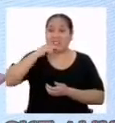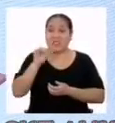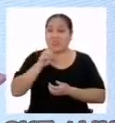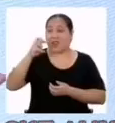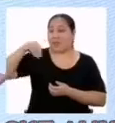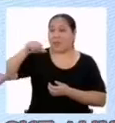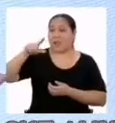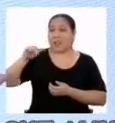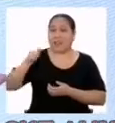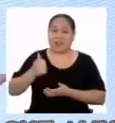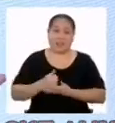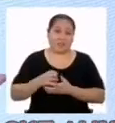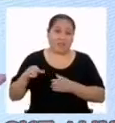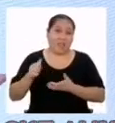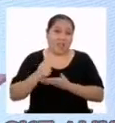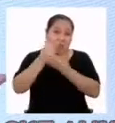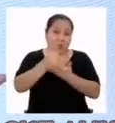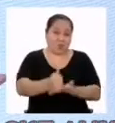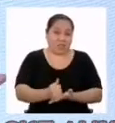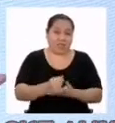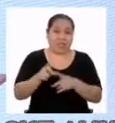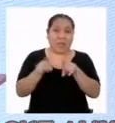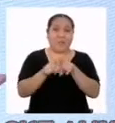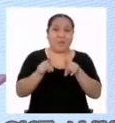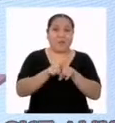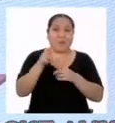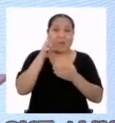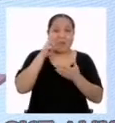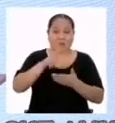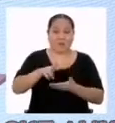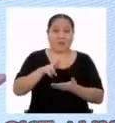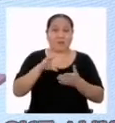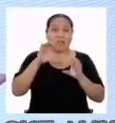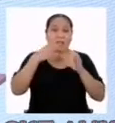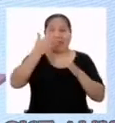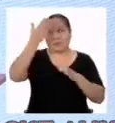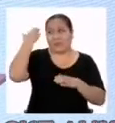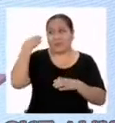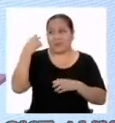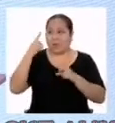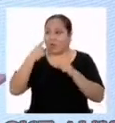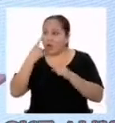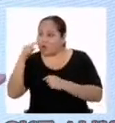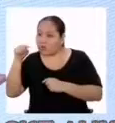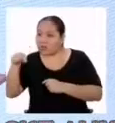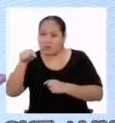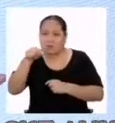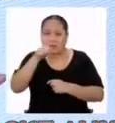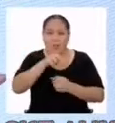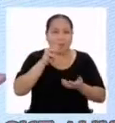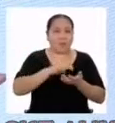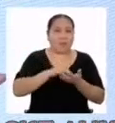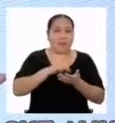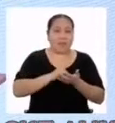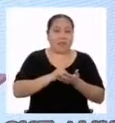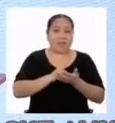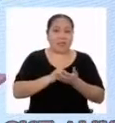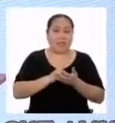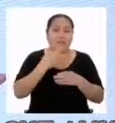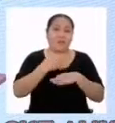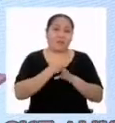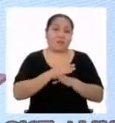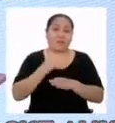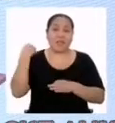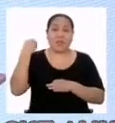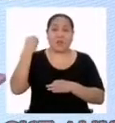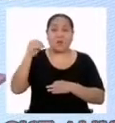hace. Y así como lo vimos la clase pasada, conocer más casos de chicas y chicos que están aportando